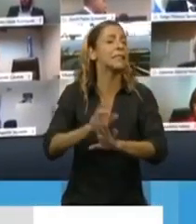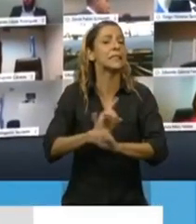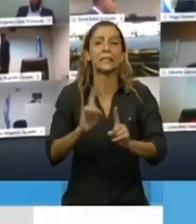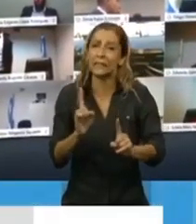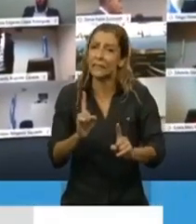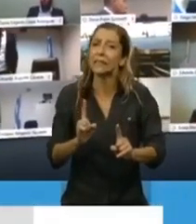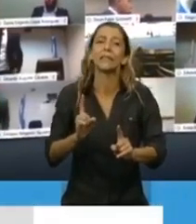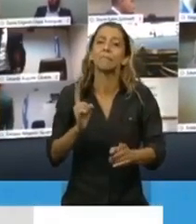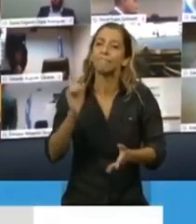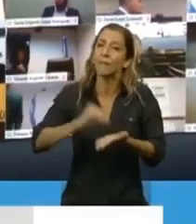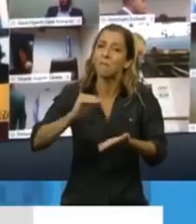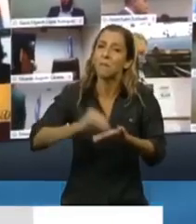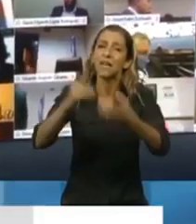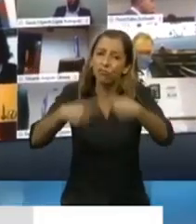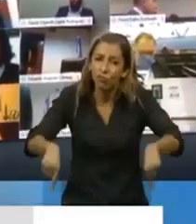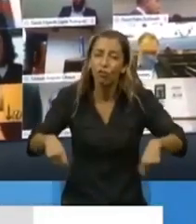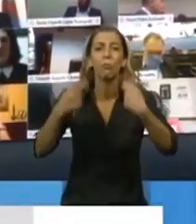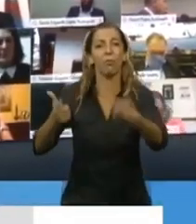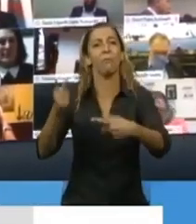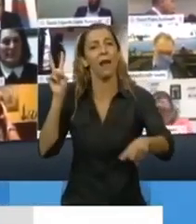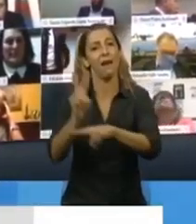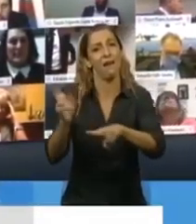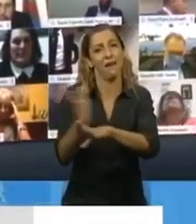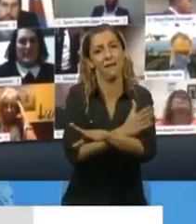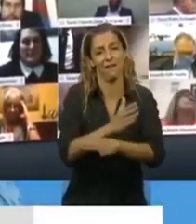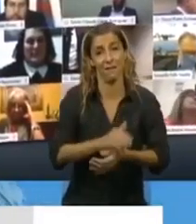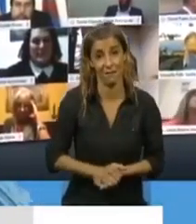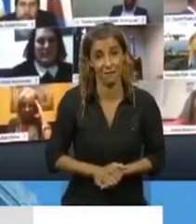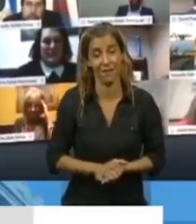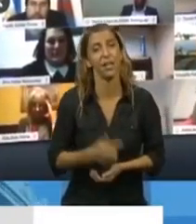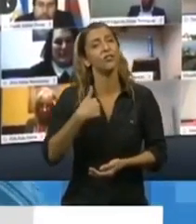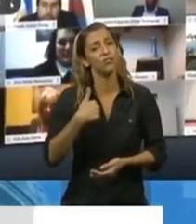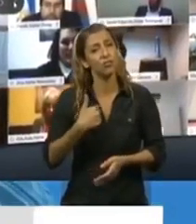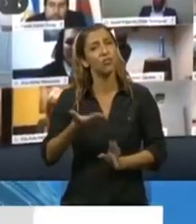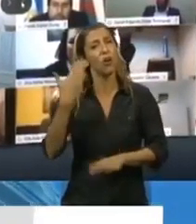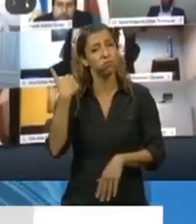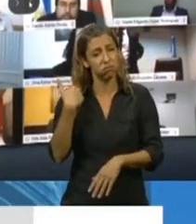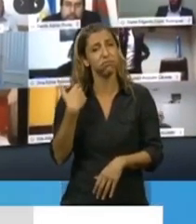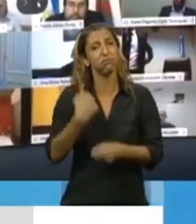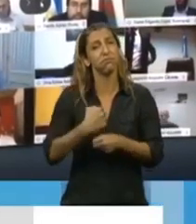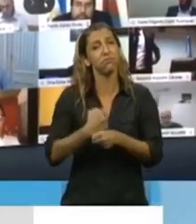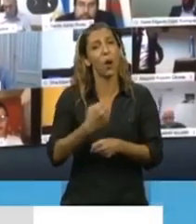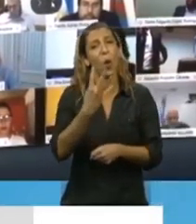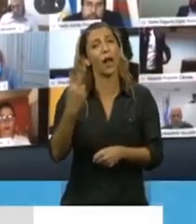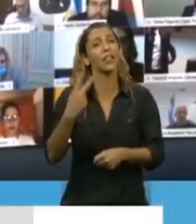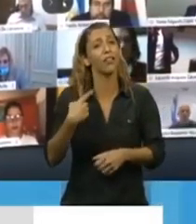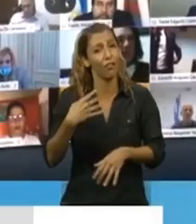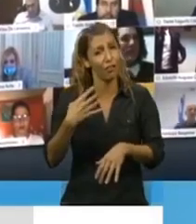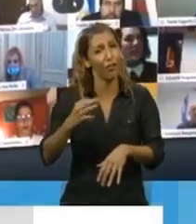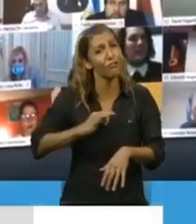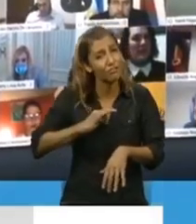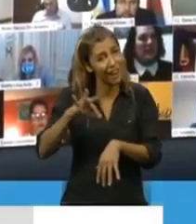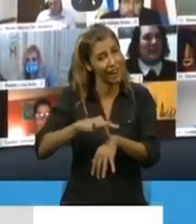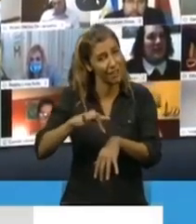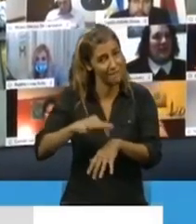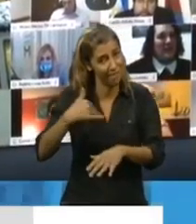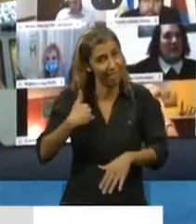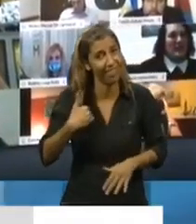presidente, yo tengo 42 años de médico y nunca he visto al sector de la